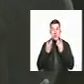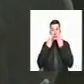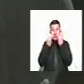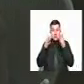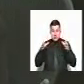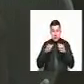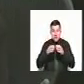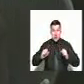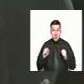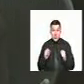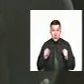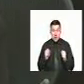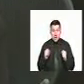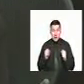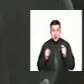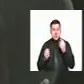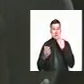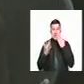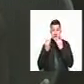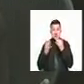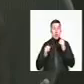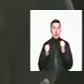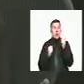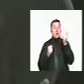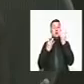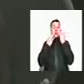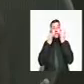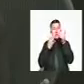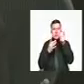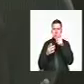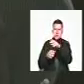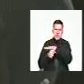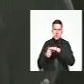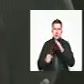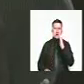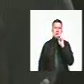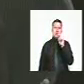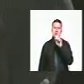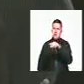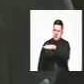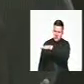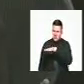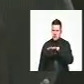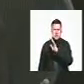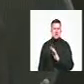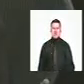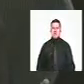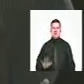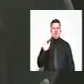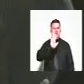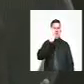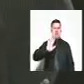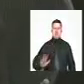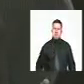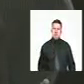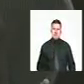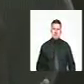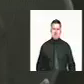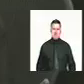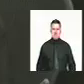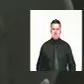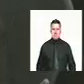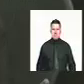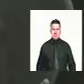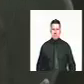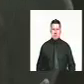Gracias a la Bogotá humana, por ejemplo, el Bronx se convirtió en territorio inexpugnable por cuenta